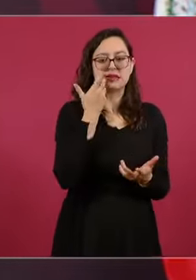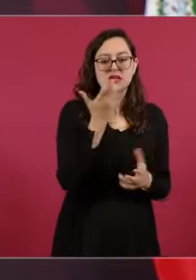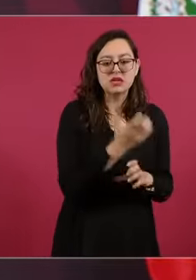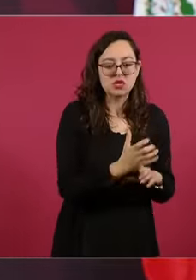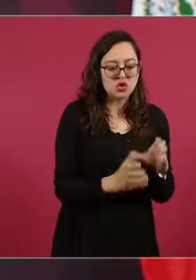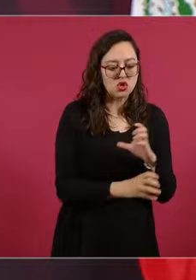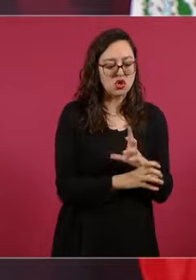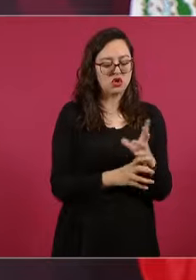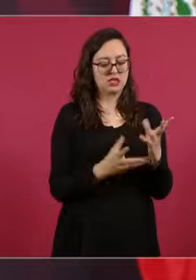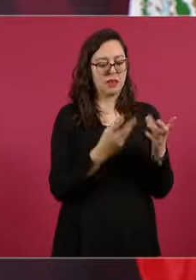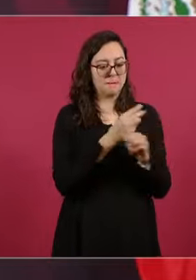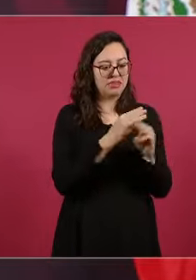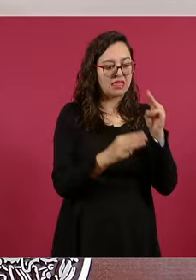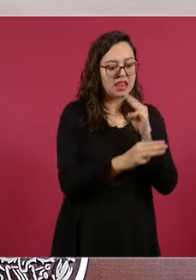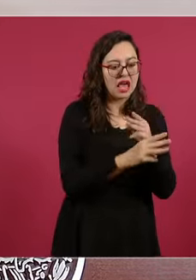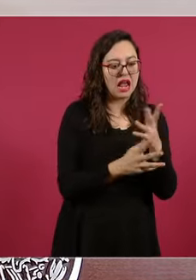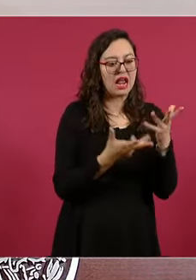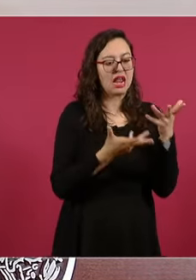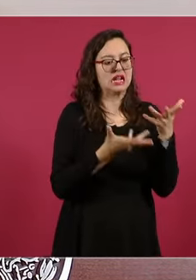más ambición por lo material,